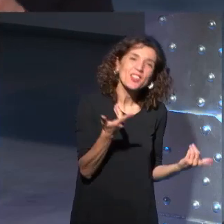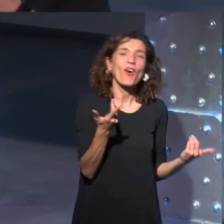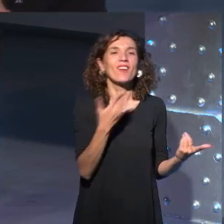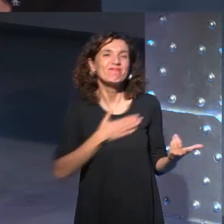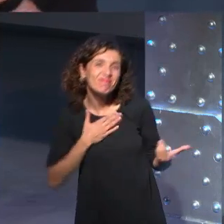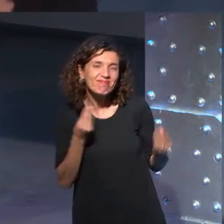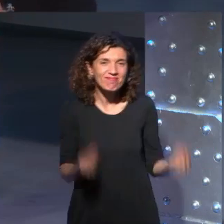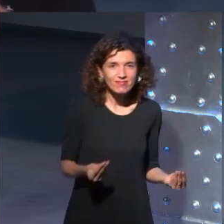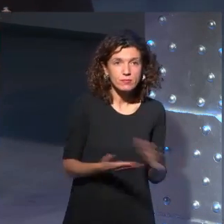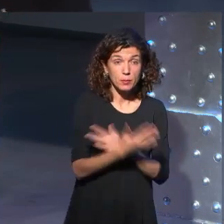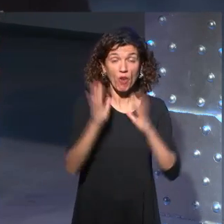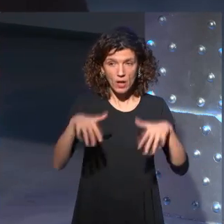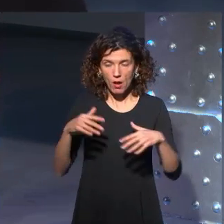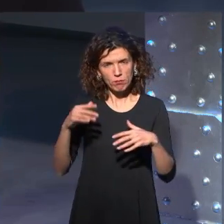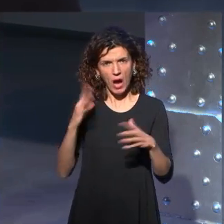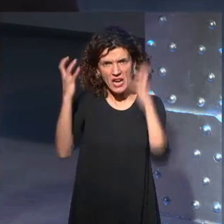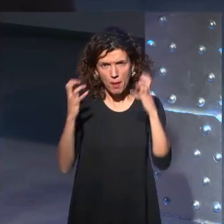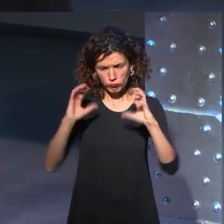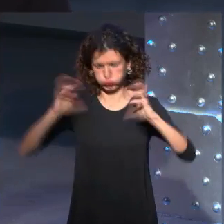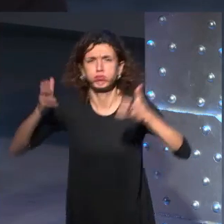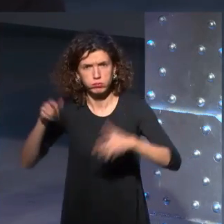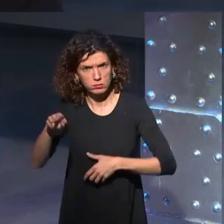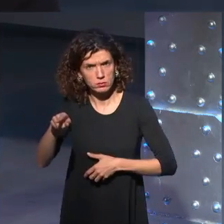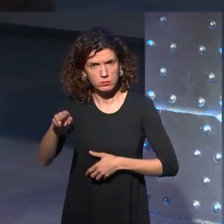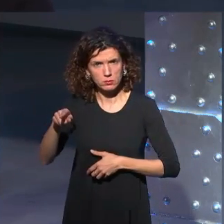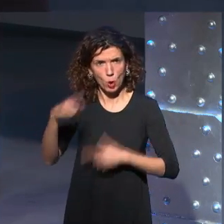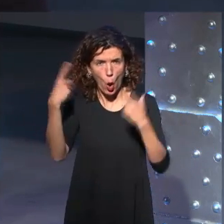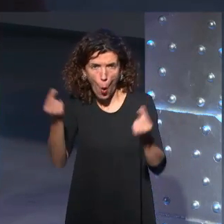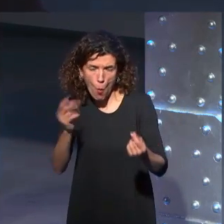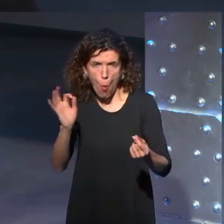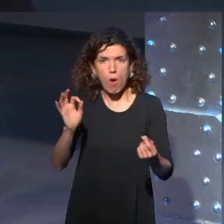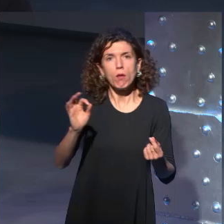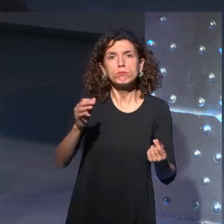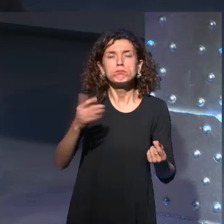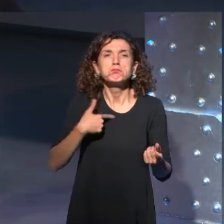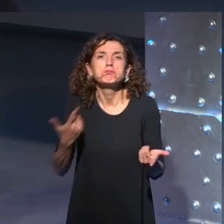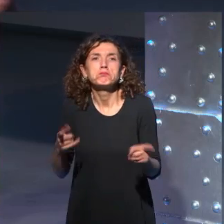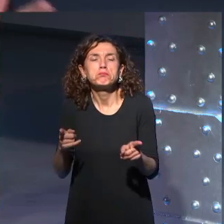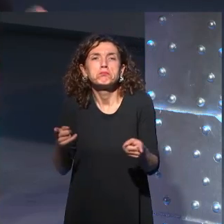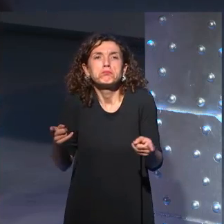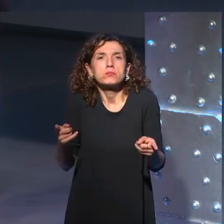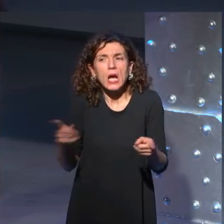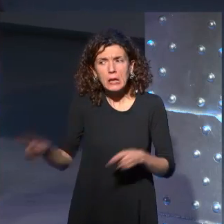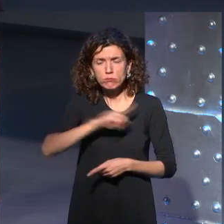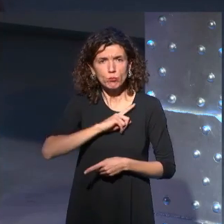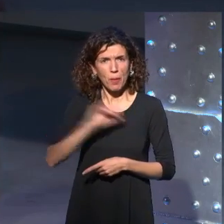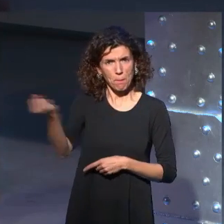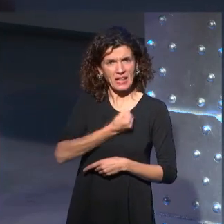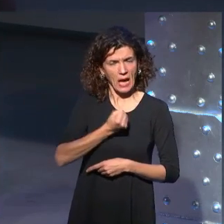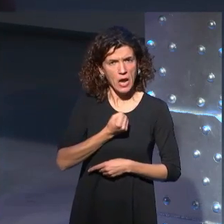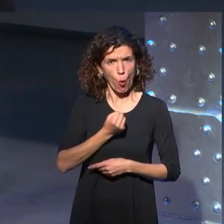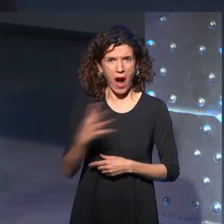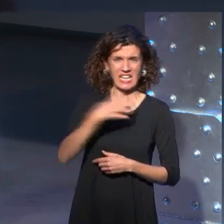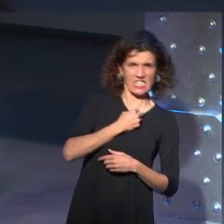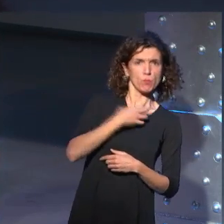cuando tú te das cuenta que el animal salvaje realmente no le importa tu grado de civilización, te puede matar,